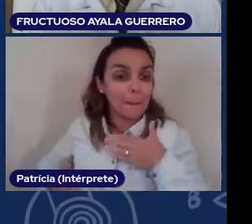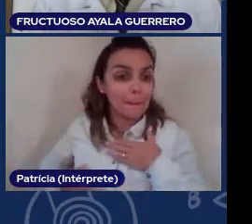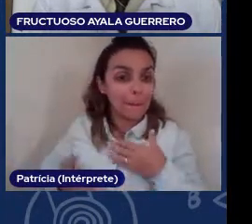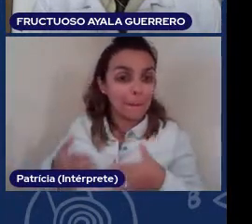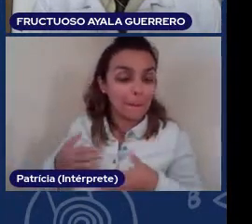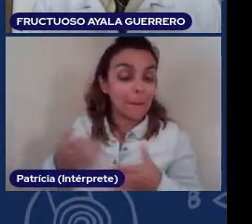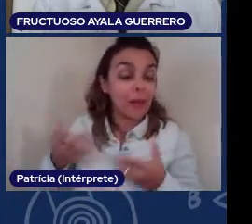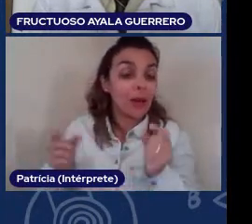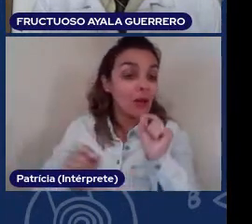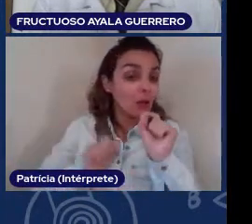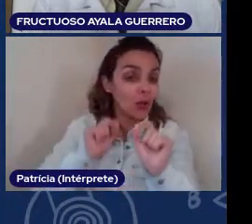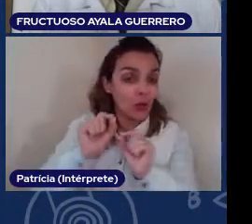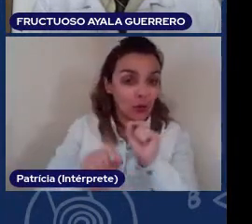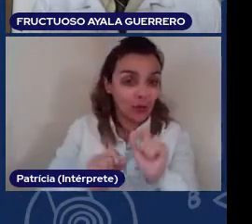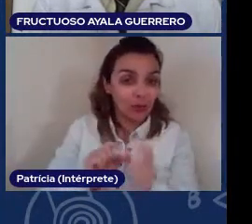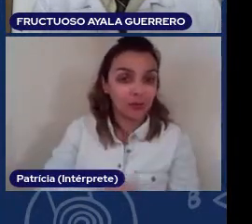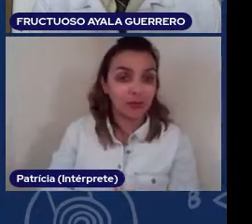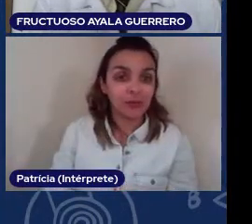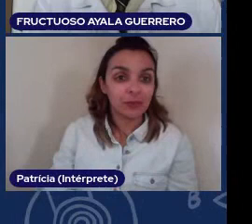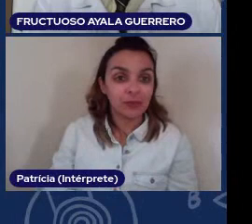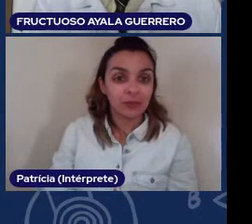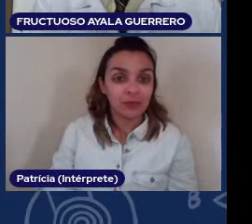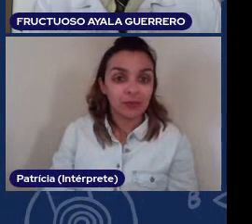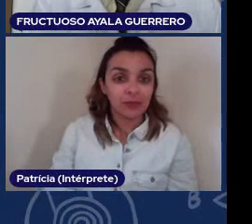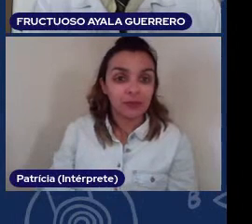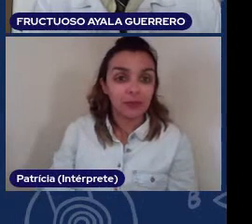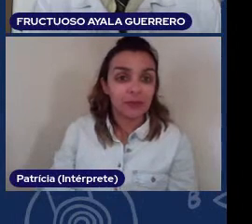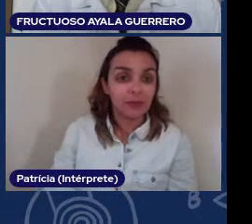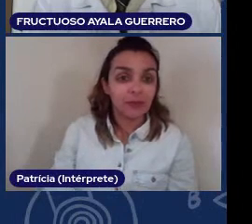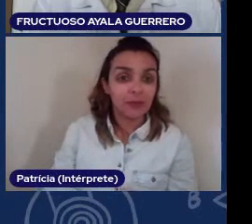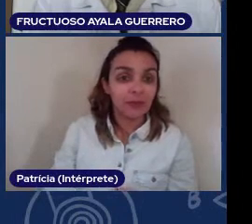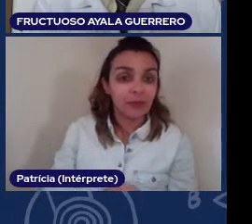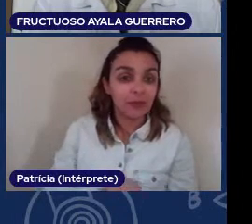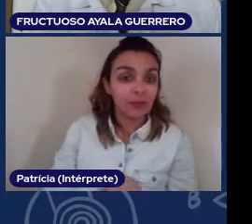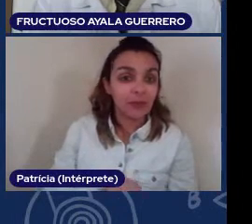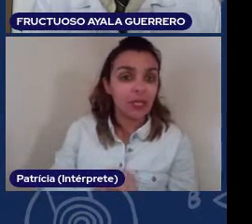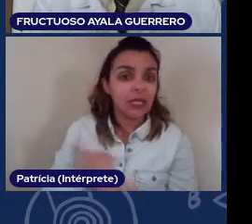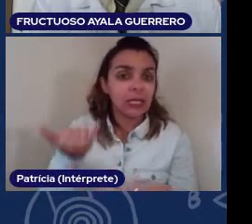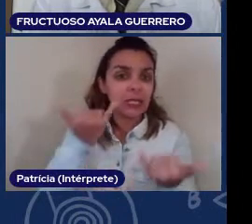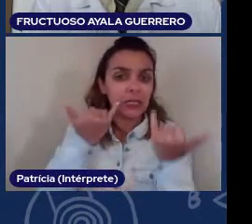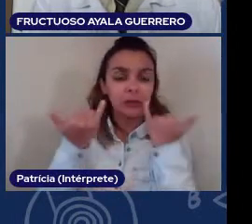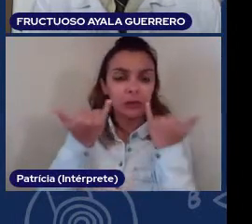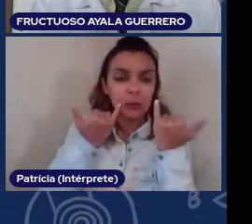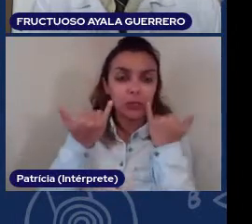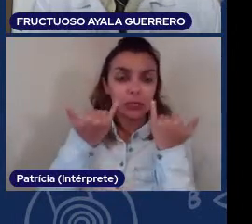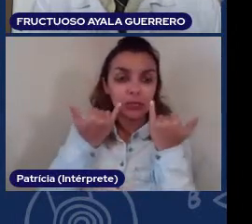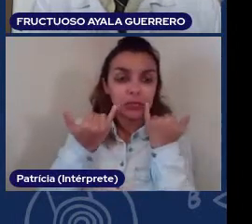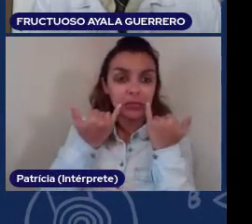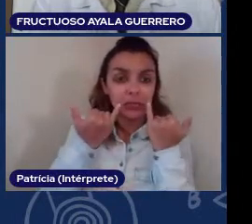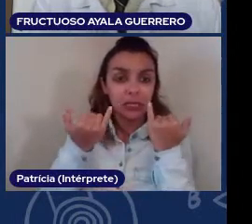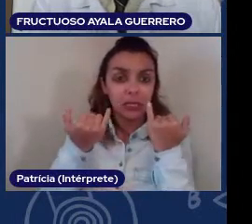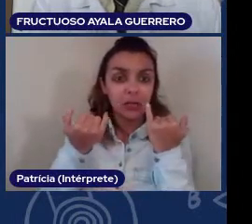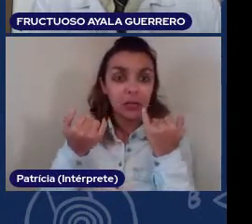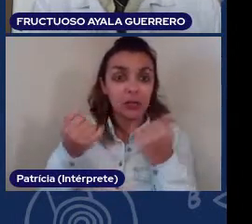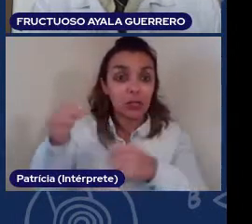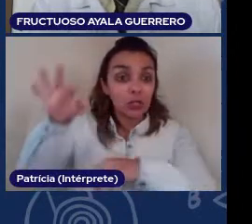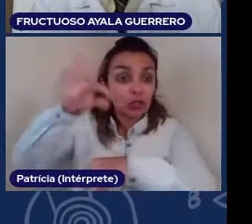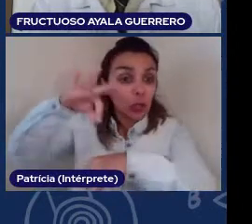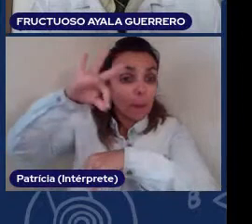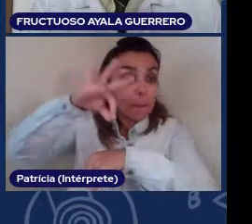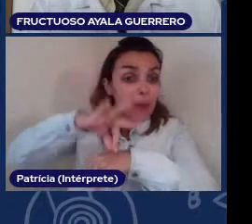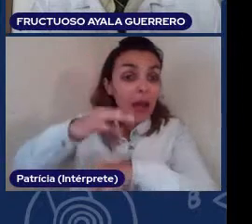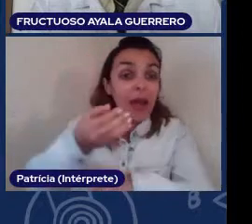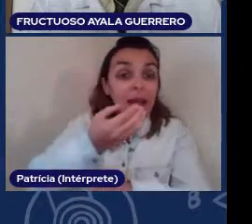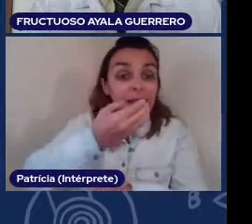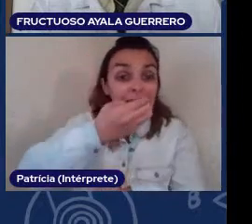tomando como referencia información previa de la mosquita de la fruta y